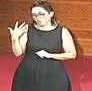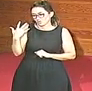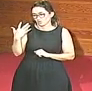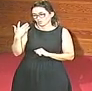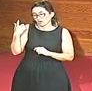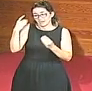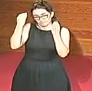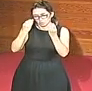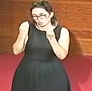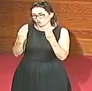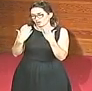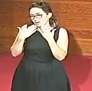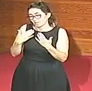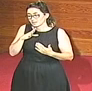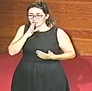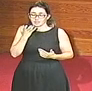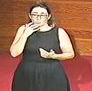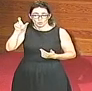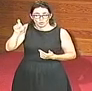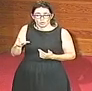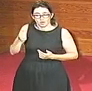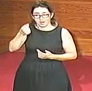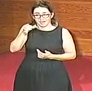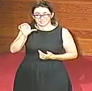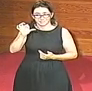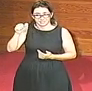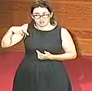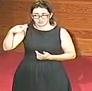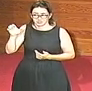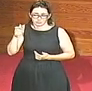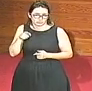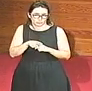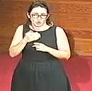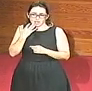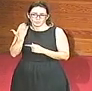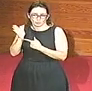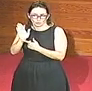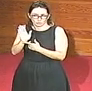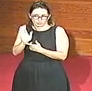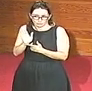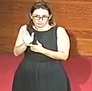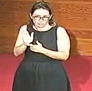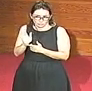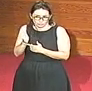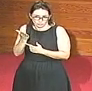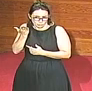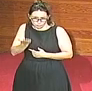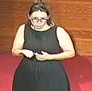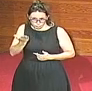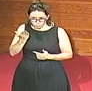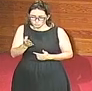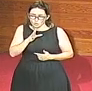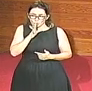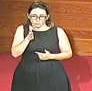Los informadores, ¿no? Porque al final te juegas no volver a vivir en las condiciones en las que vivías, ¿no?